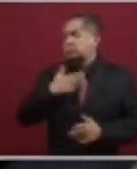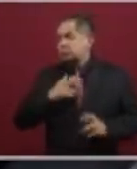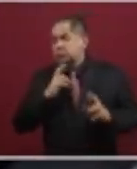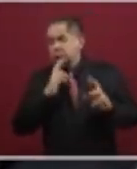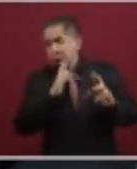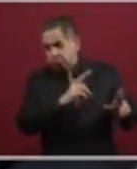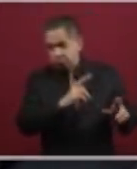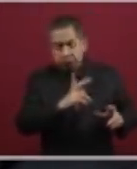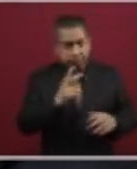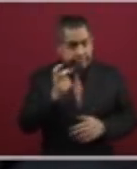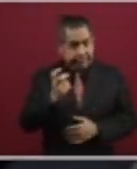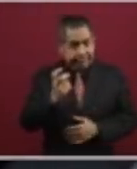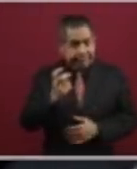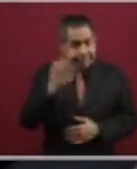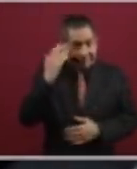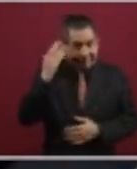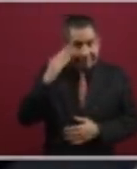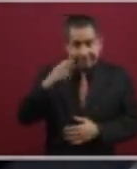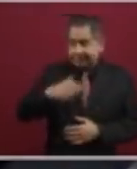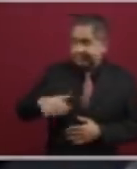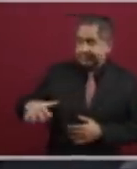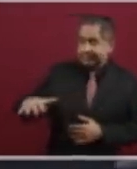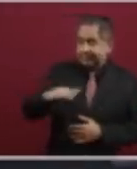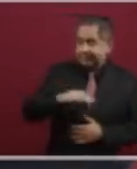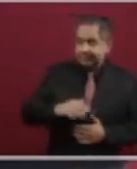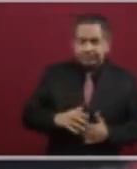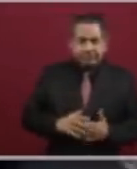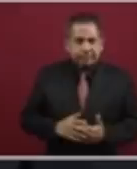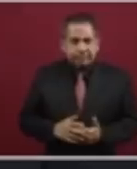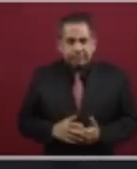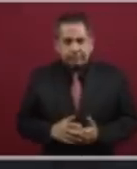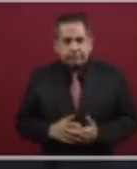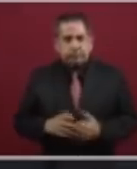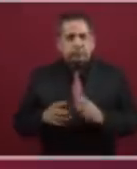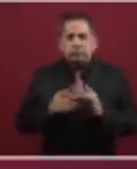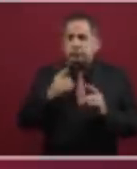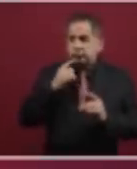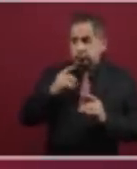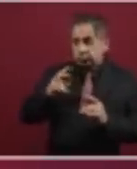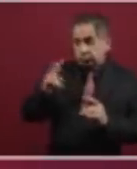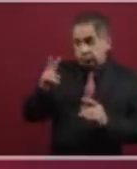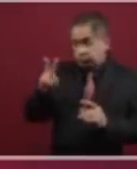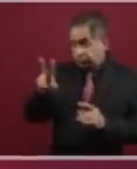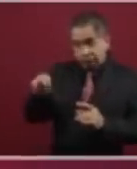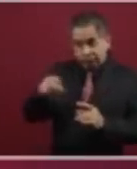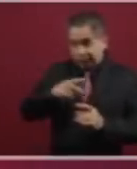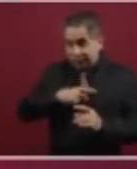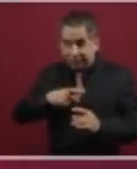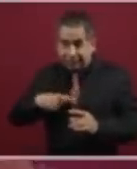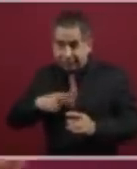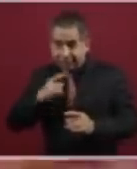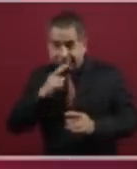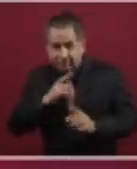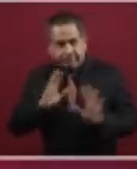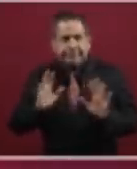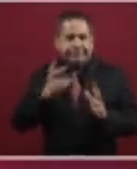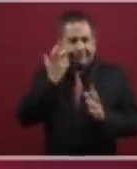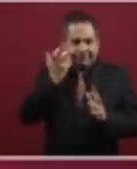O sea, no fue, ¿verdad que no le contestamos? Porque ese